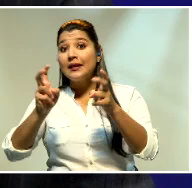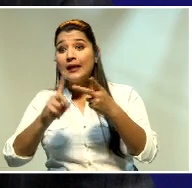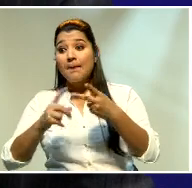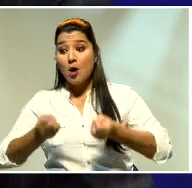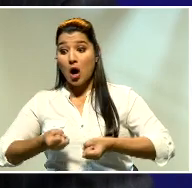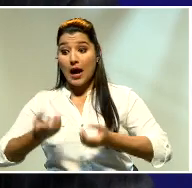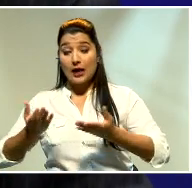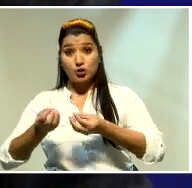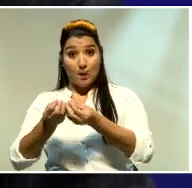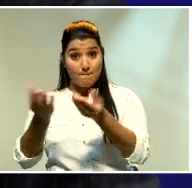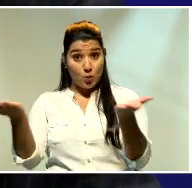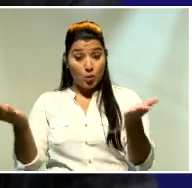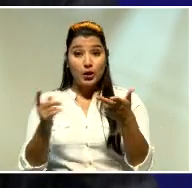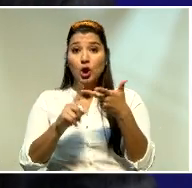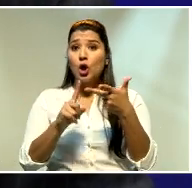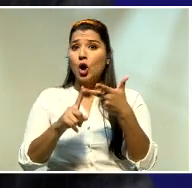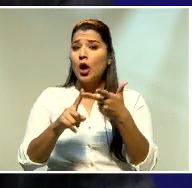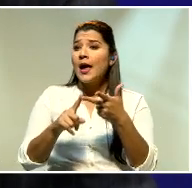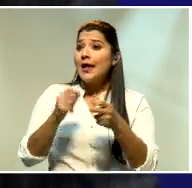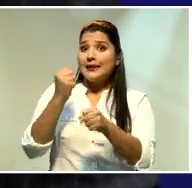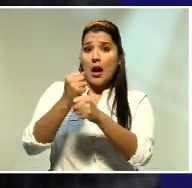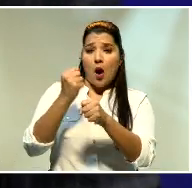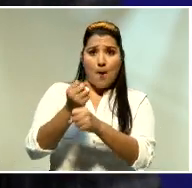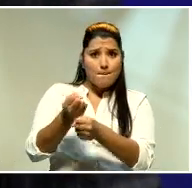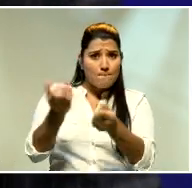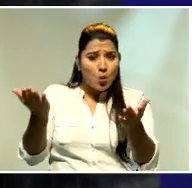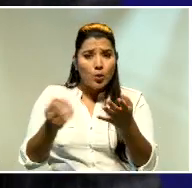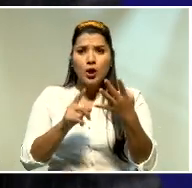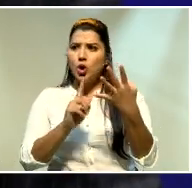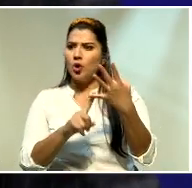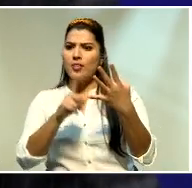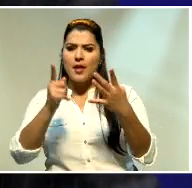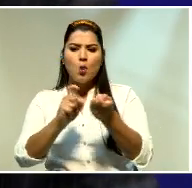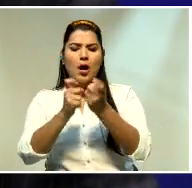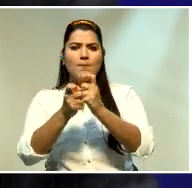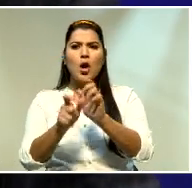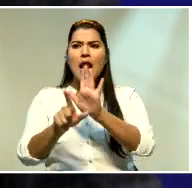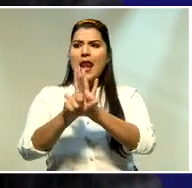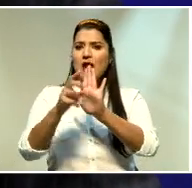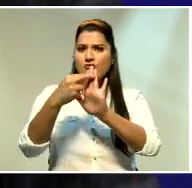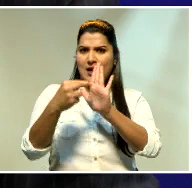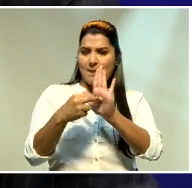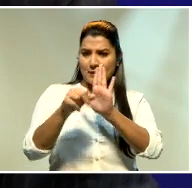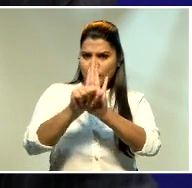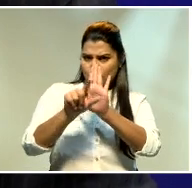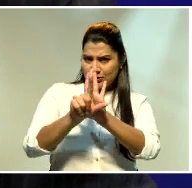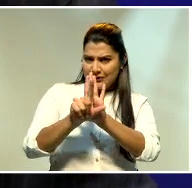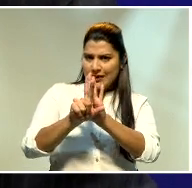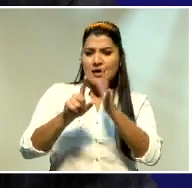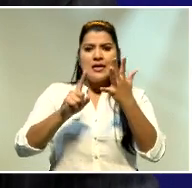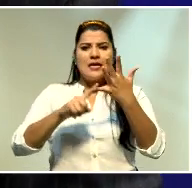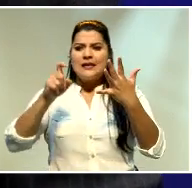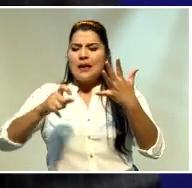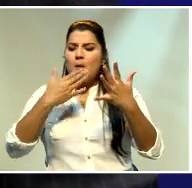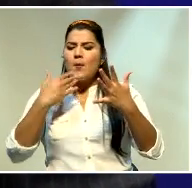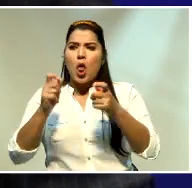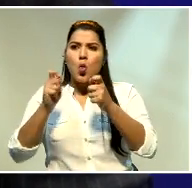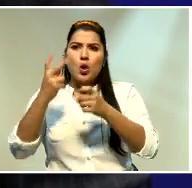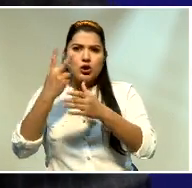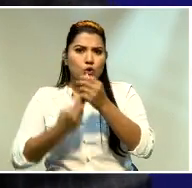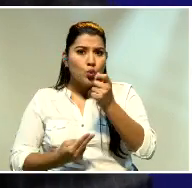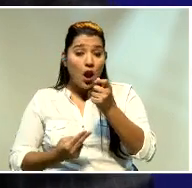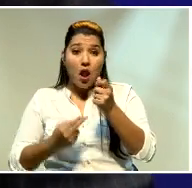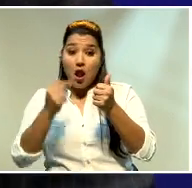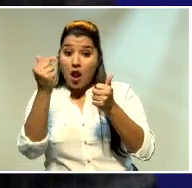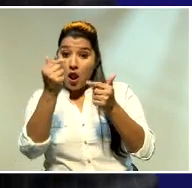gasto público, tenemos que entrarle al tema del empleo público, tenemos que reformar el reglamento legislativo, necesitamos una mejor educación dual.